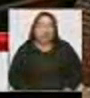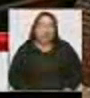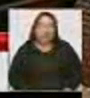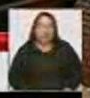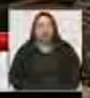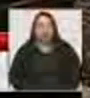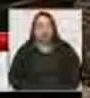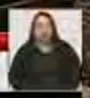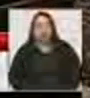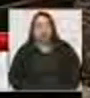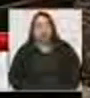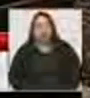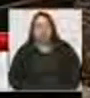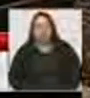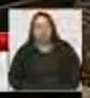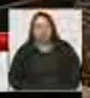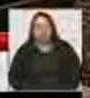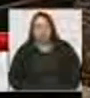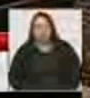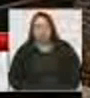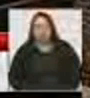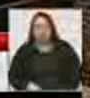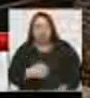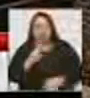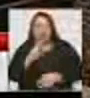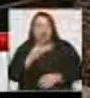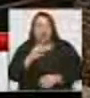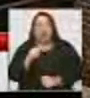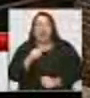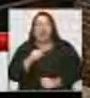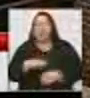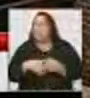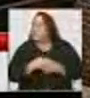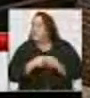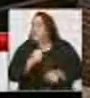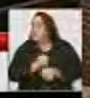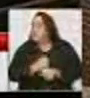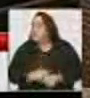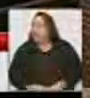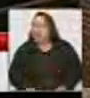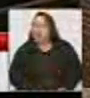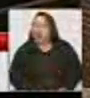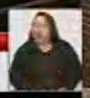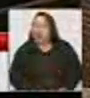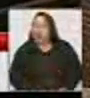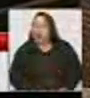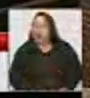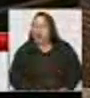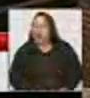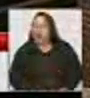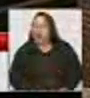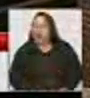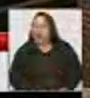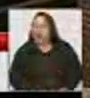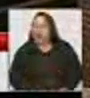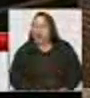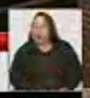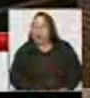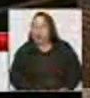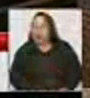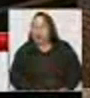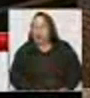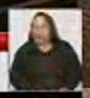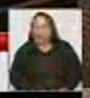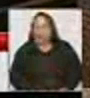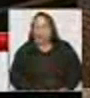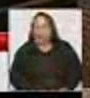así puedo acceder al reja y sigo trabajando, pero ya de manera independiente. Me imagino